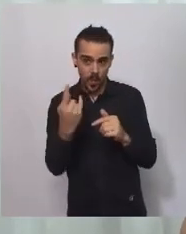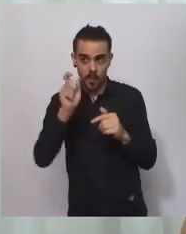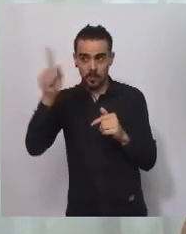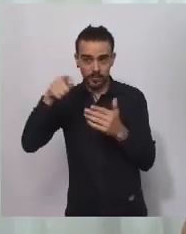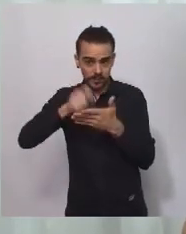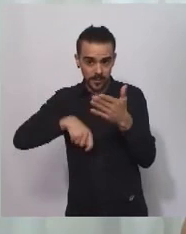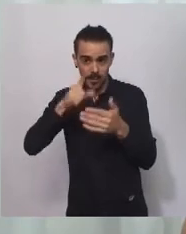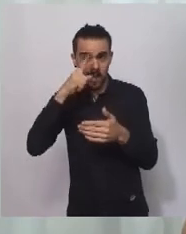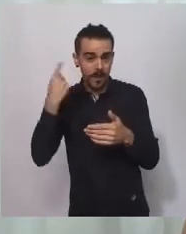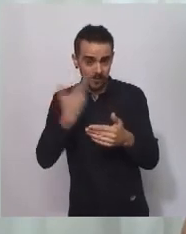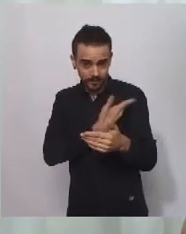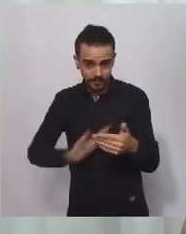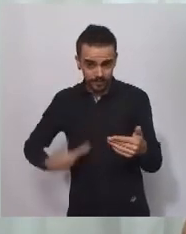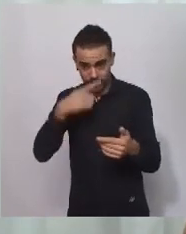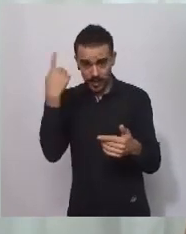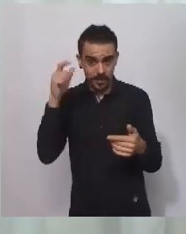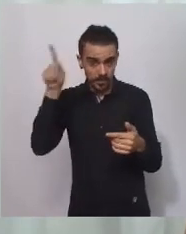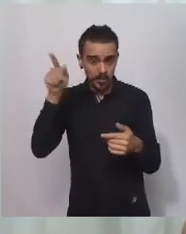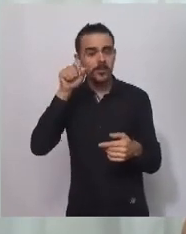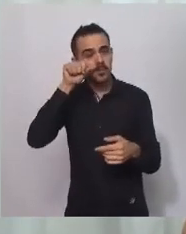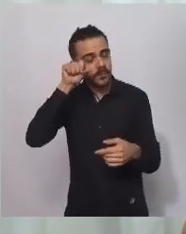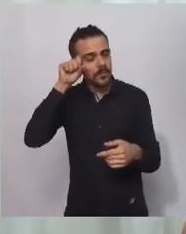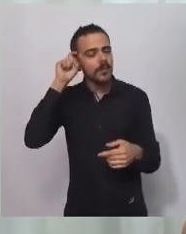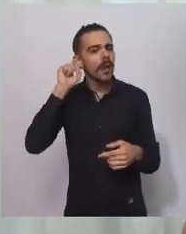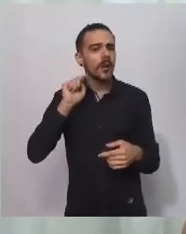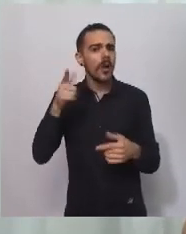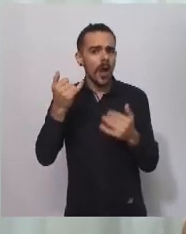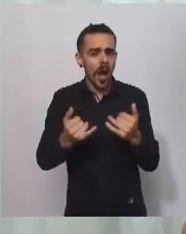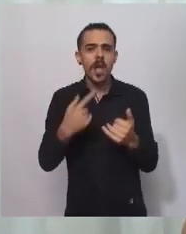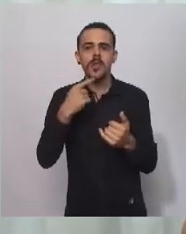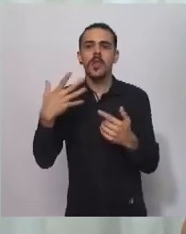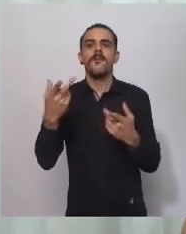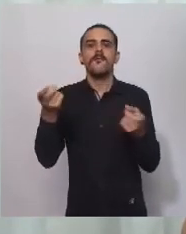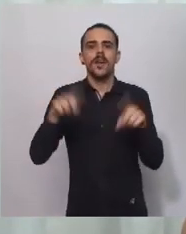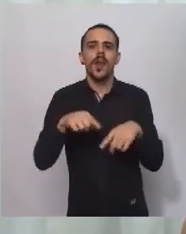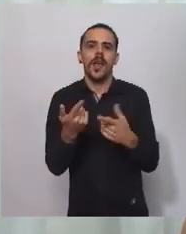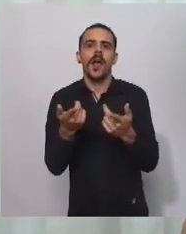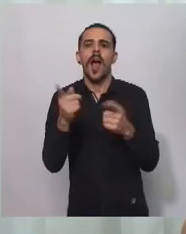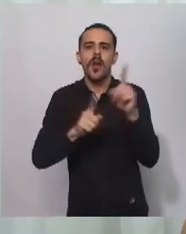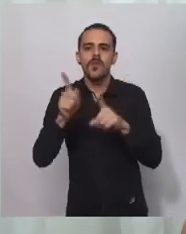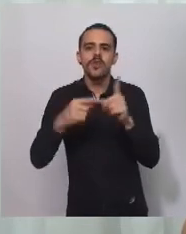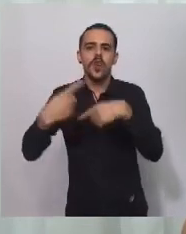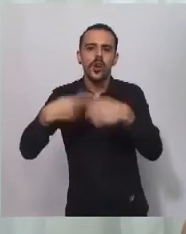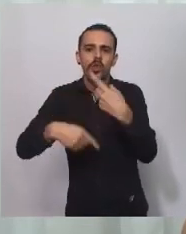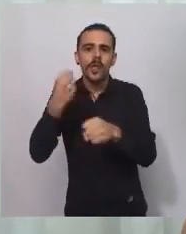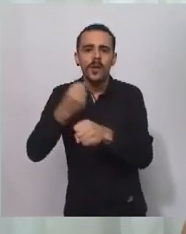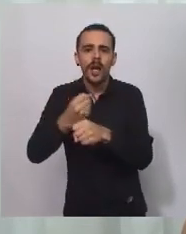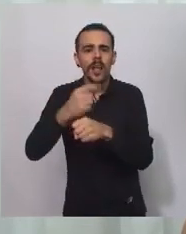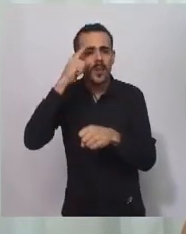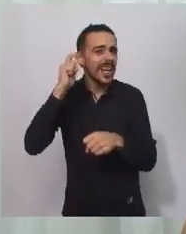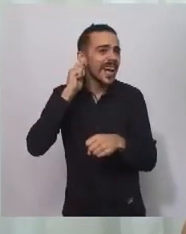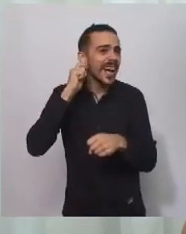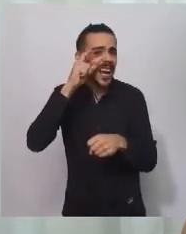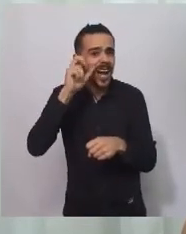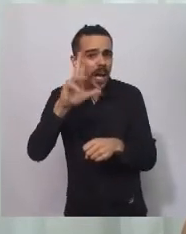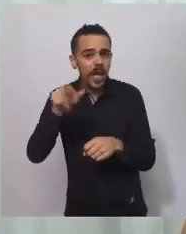cual ha permitido que firmas como egger por ejemplo puedan retomar su actividad y pueden realizar exportaciones a eeuu y que emplean